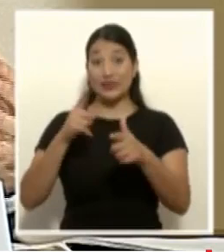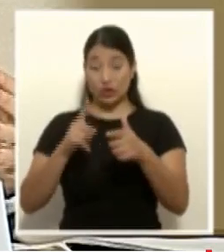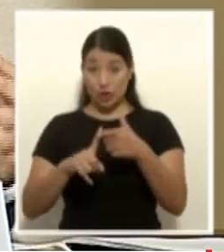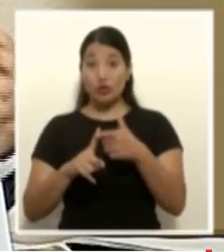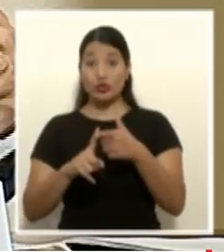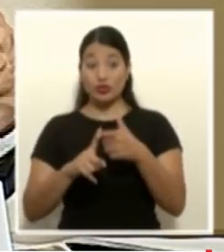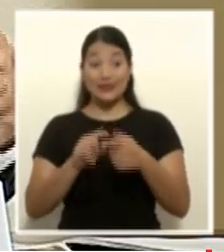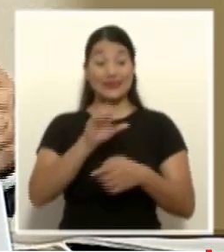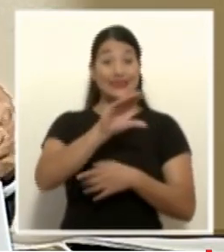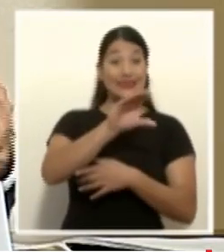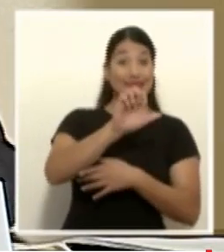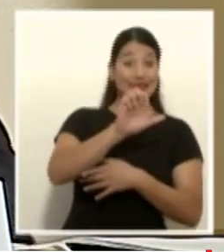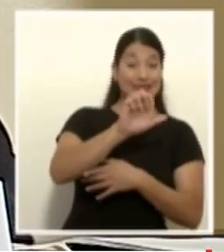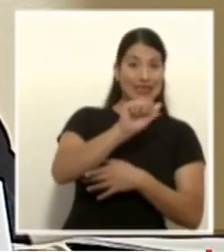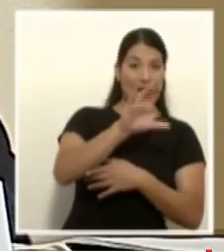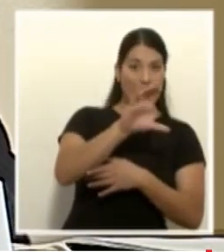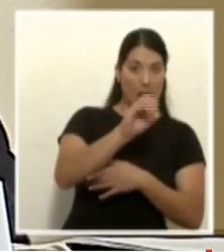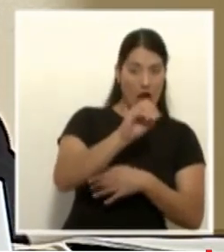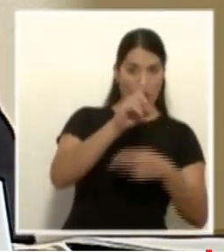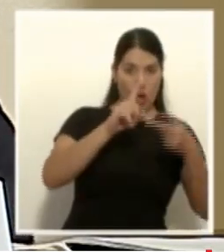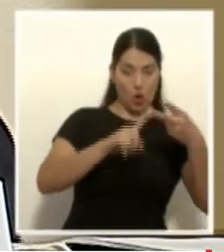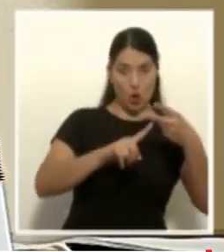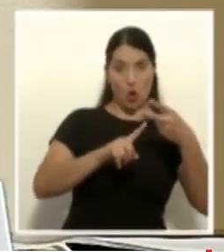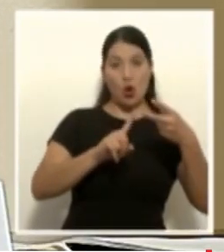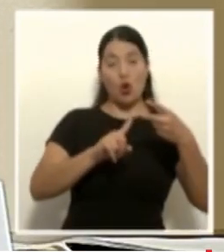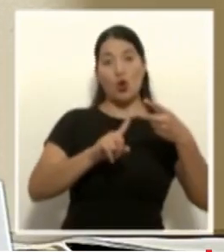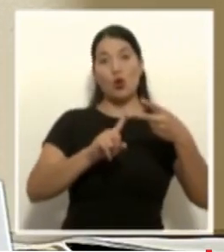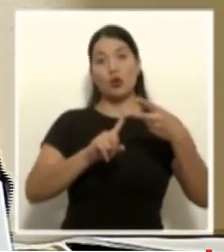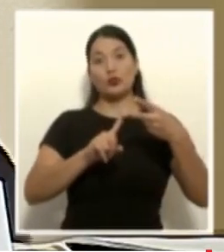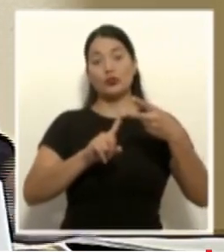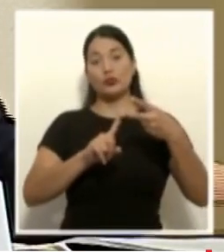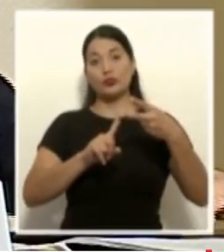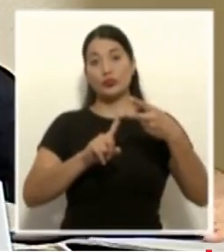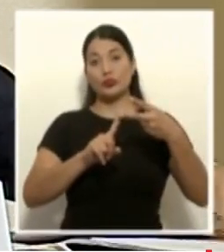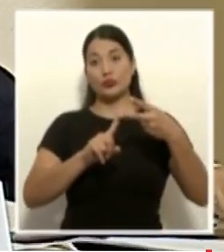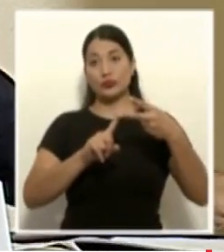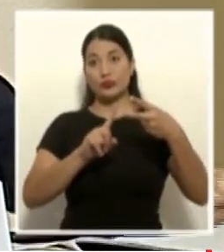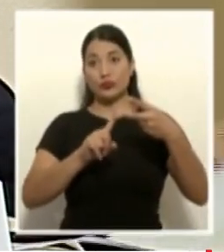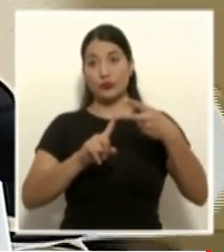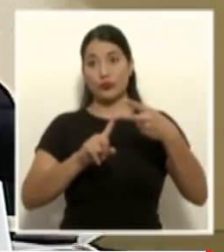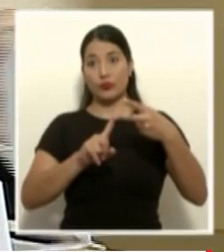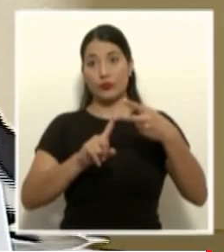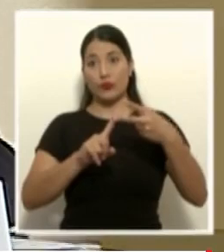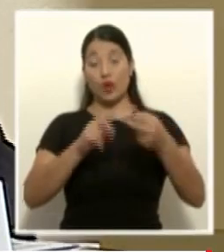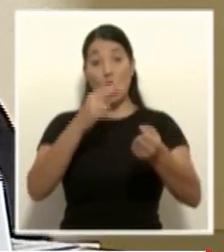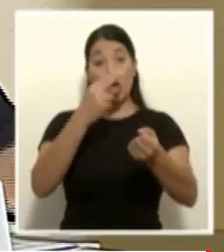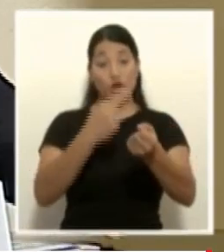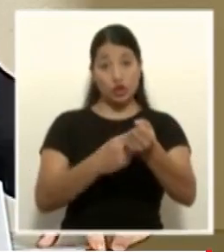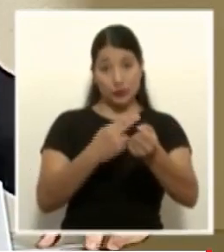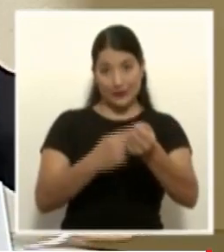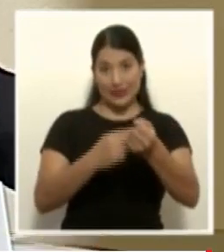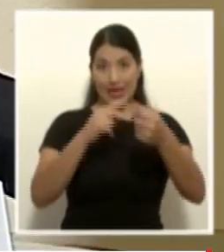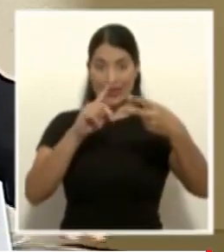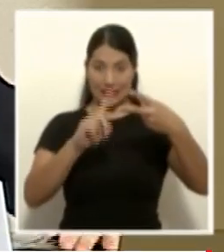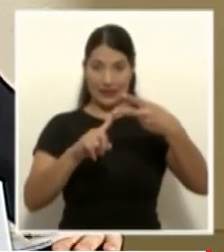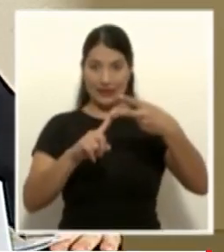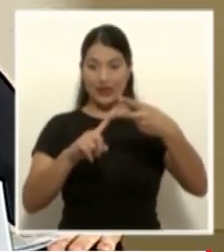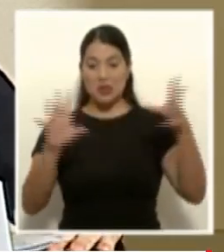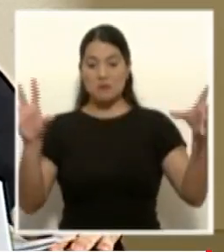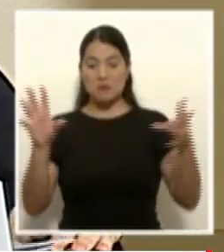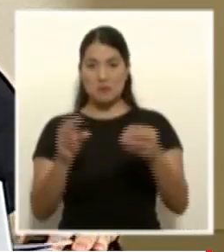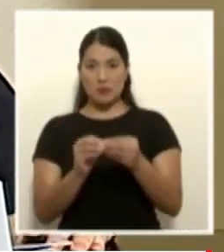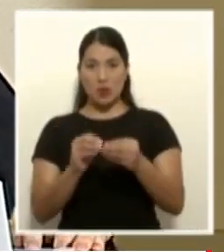entre SEACO, las instalaciones de Senare y el Hospital del Trauma. Con